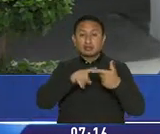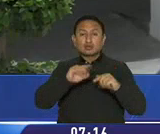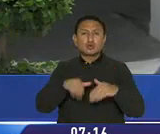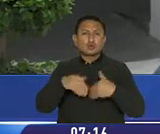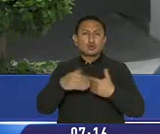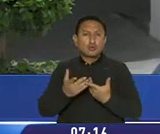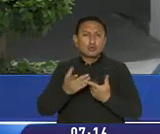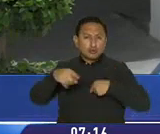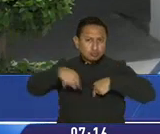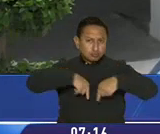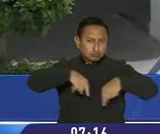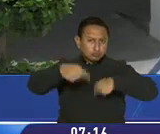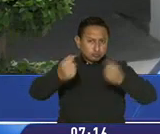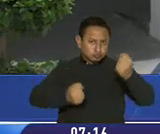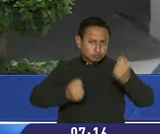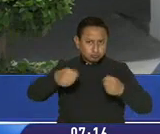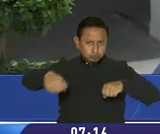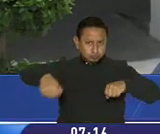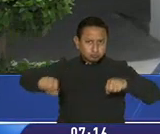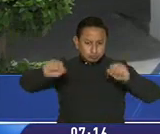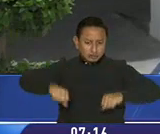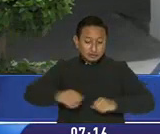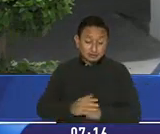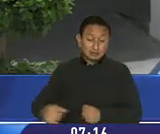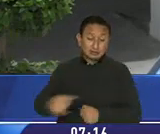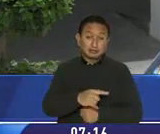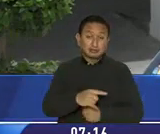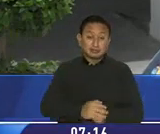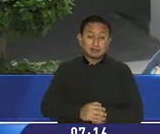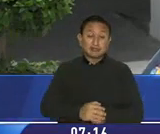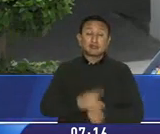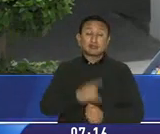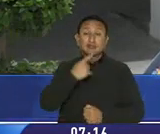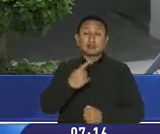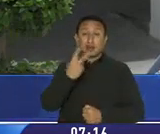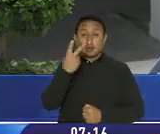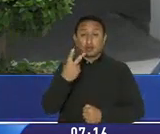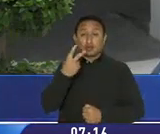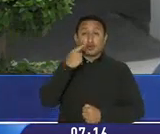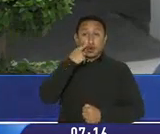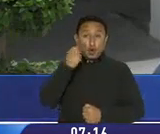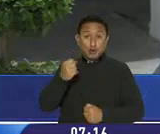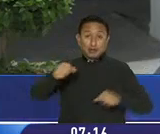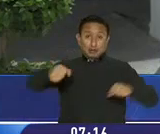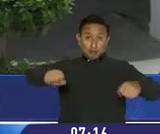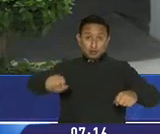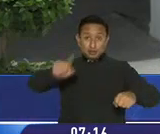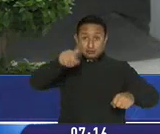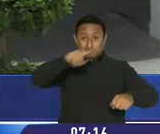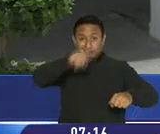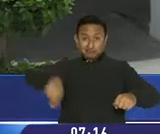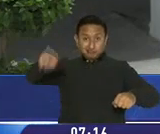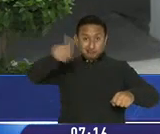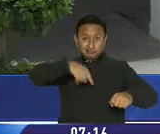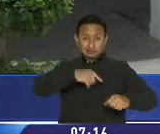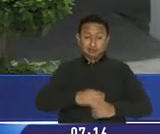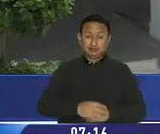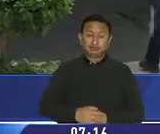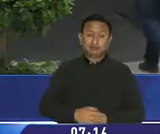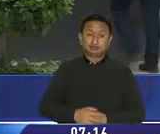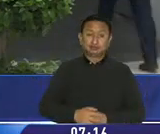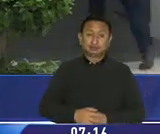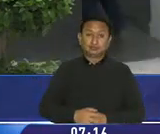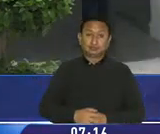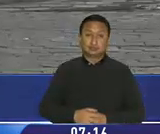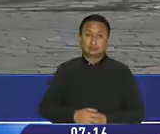y cuál va a ser el mecanismo de movilización en motocicletas, con la prohibición expresa de que 2 personas del sexo masculino puedan trasladarse